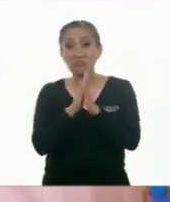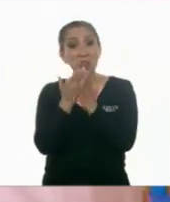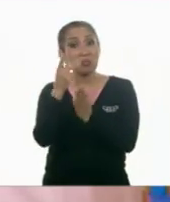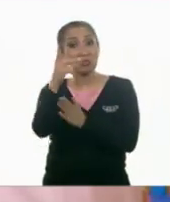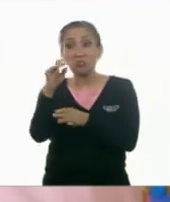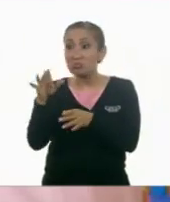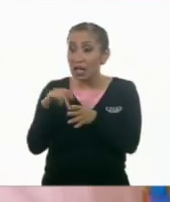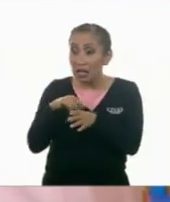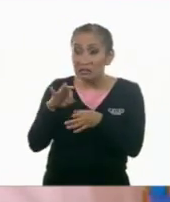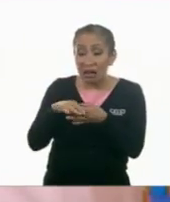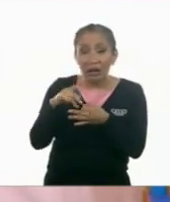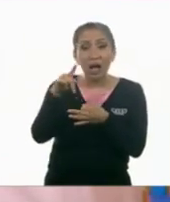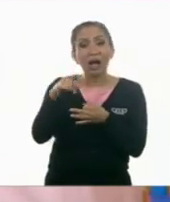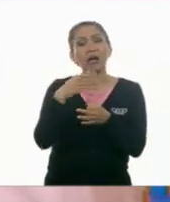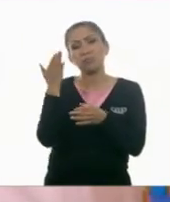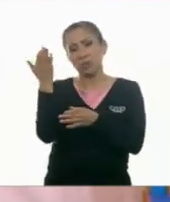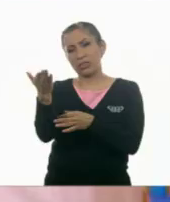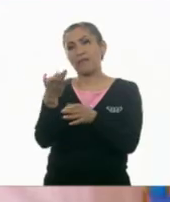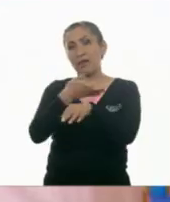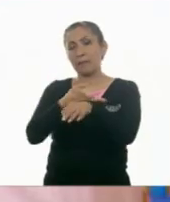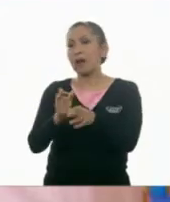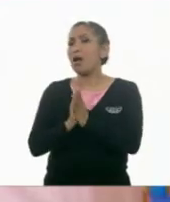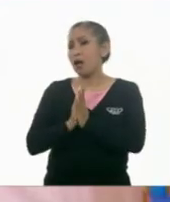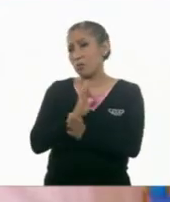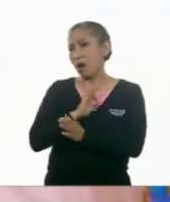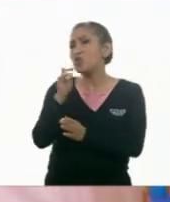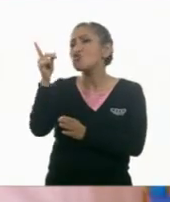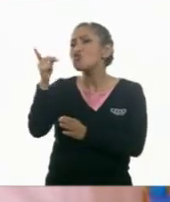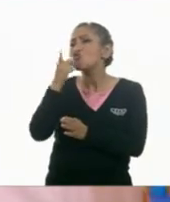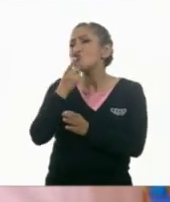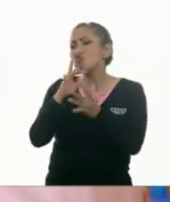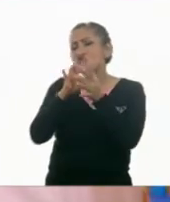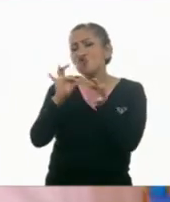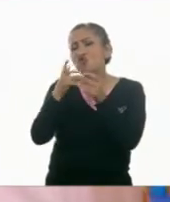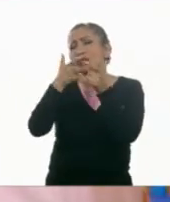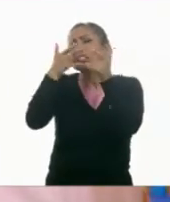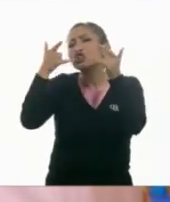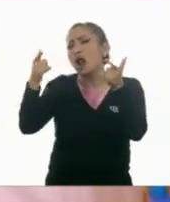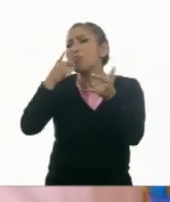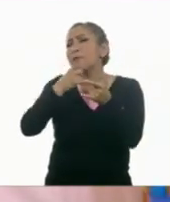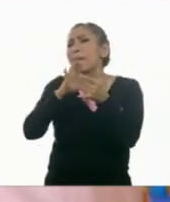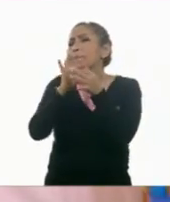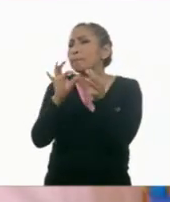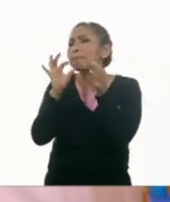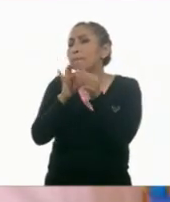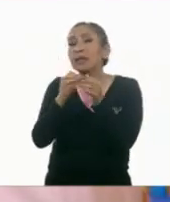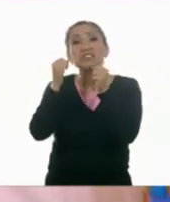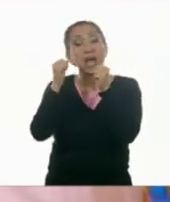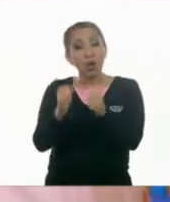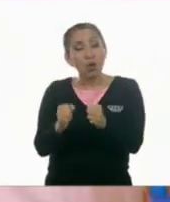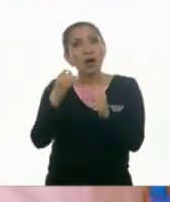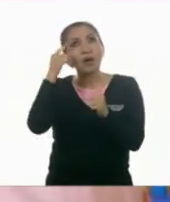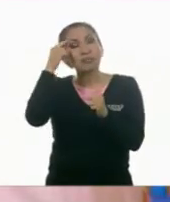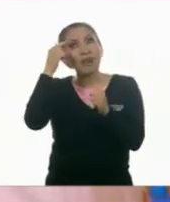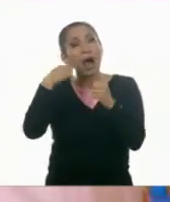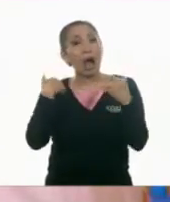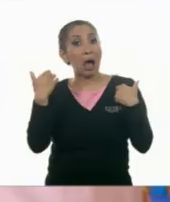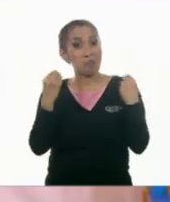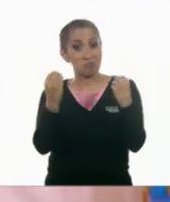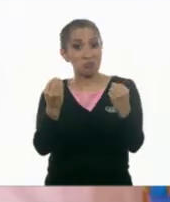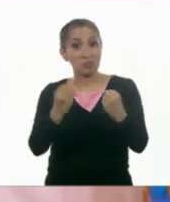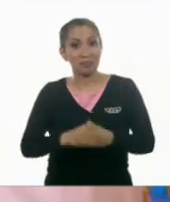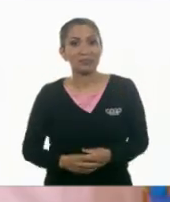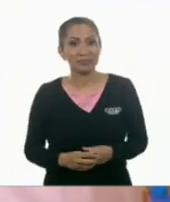mano, pídanle a alguien de su familia que les narre cuentos e historias y seguramente tendrán muchas que